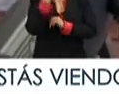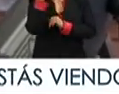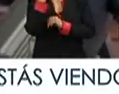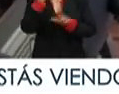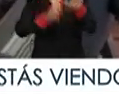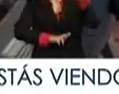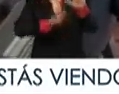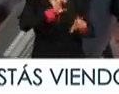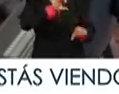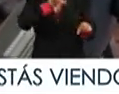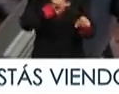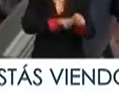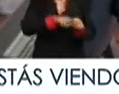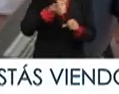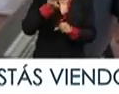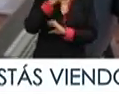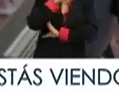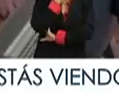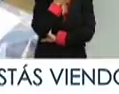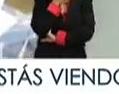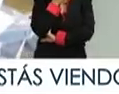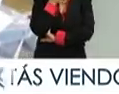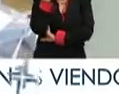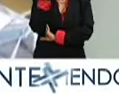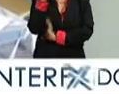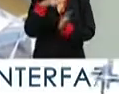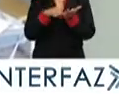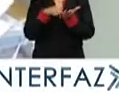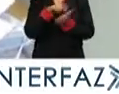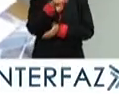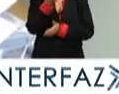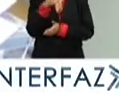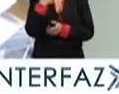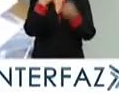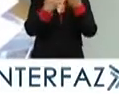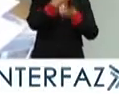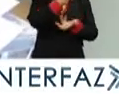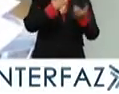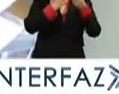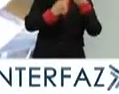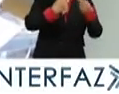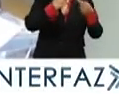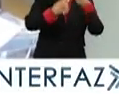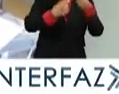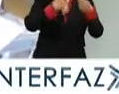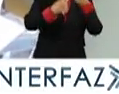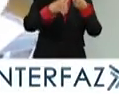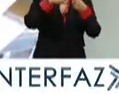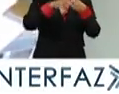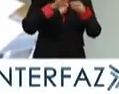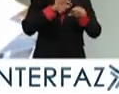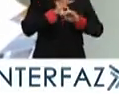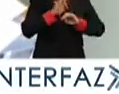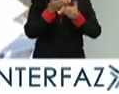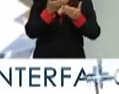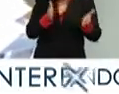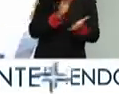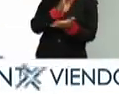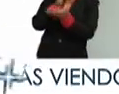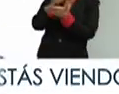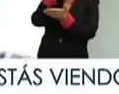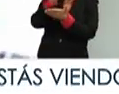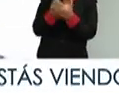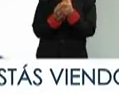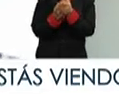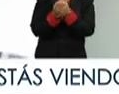la normal especial. Entonces, hay diálogo, hay negociación de que se diera apertura para que